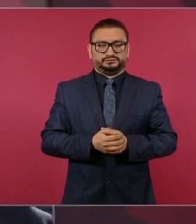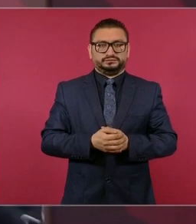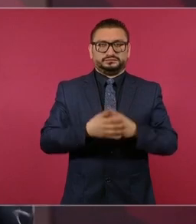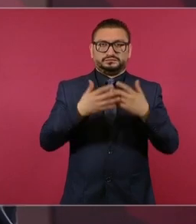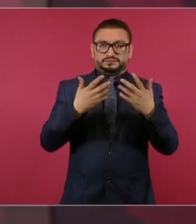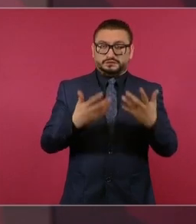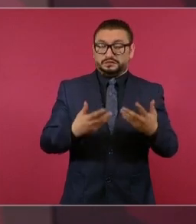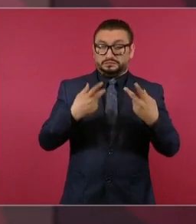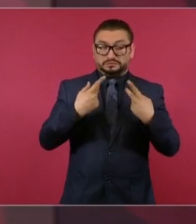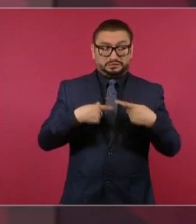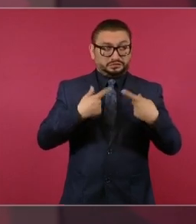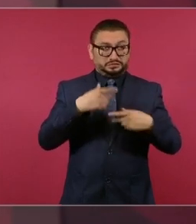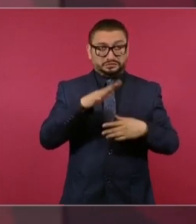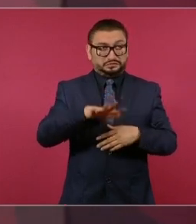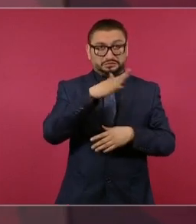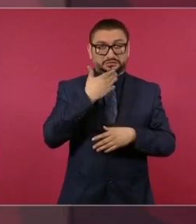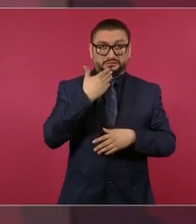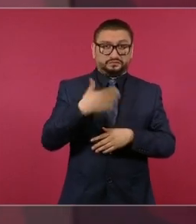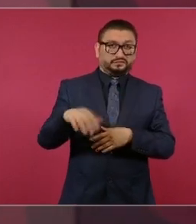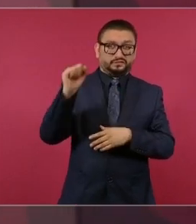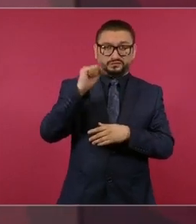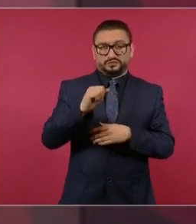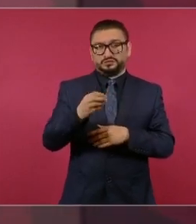Y los más famosos,